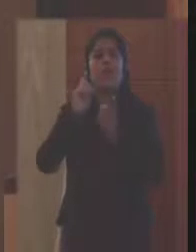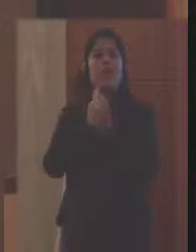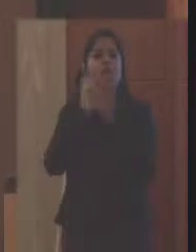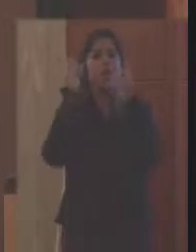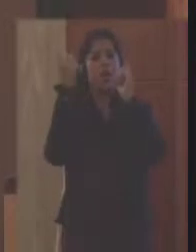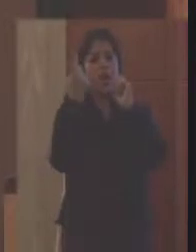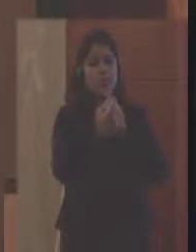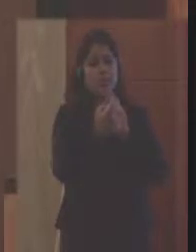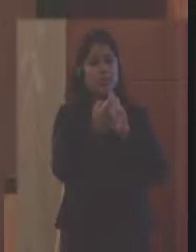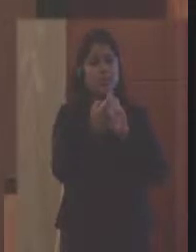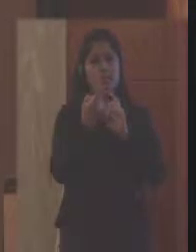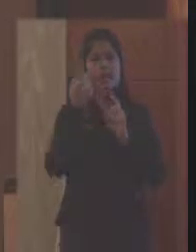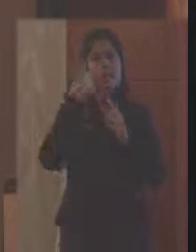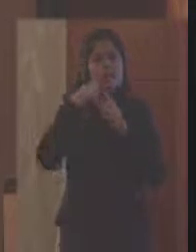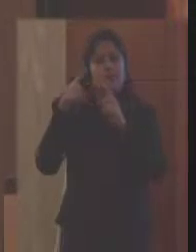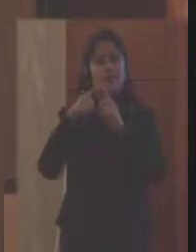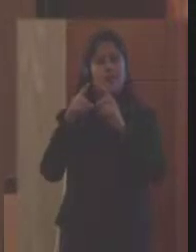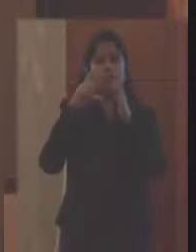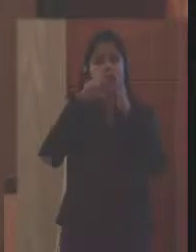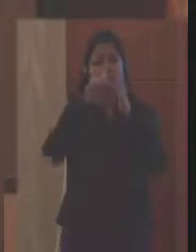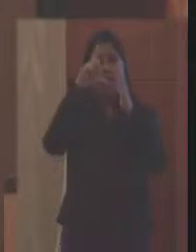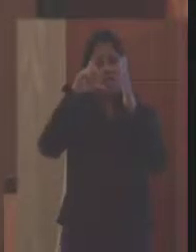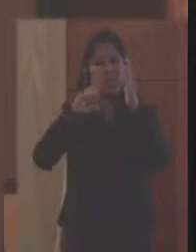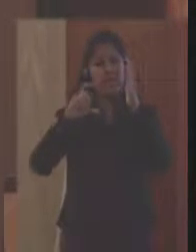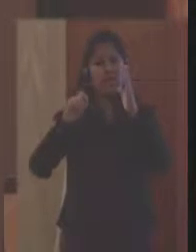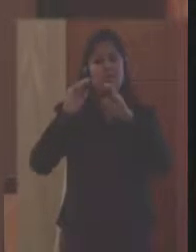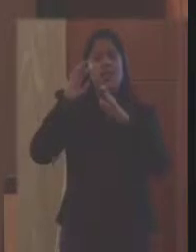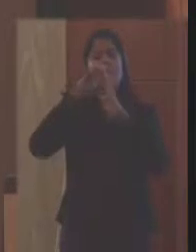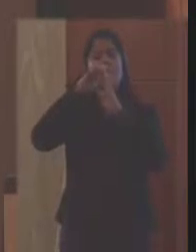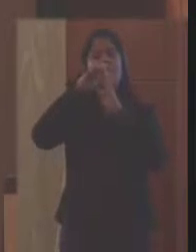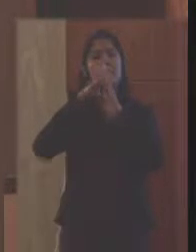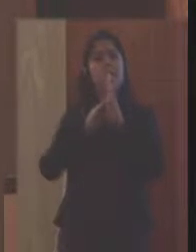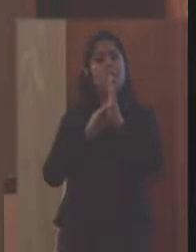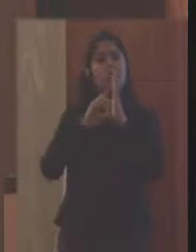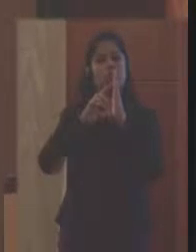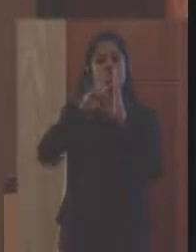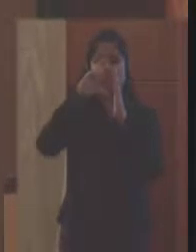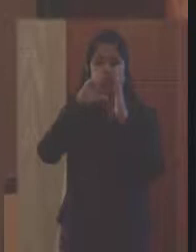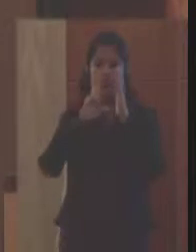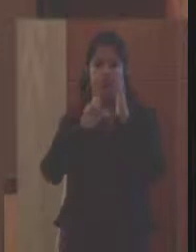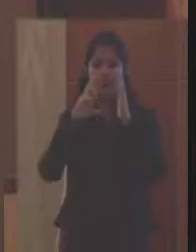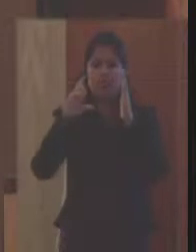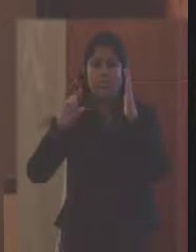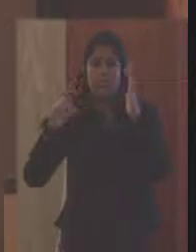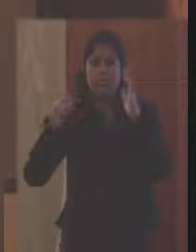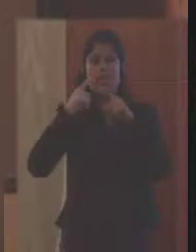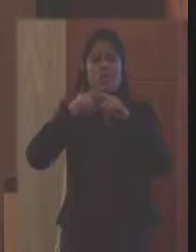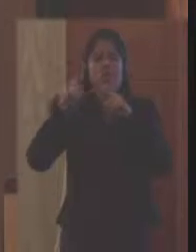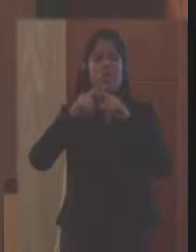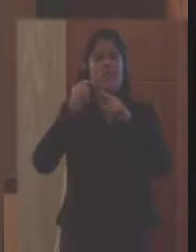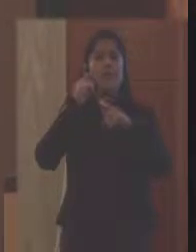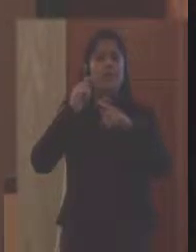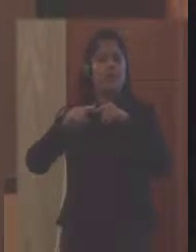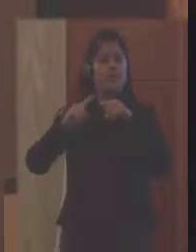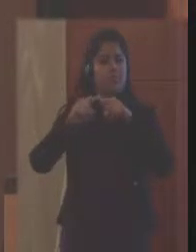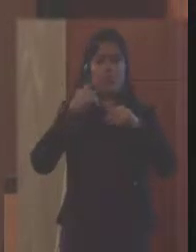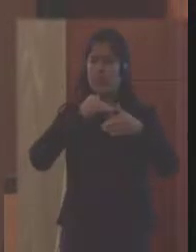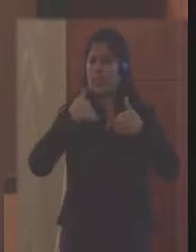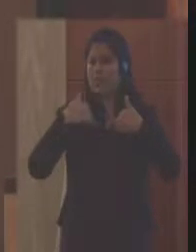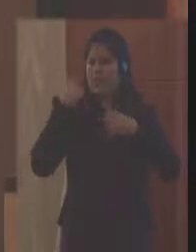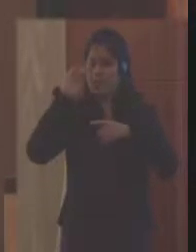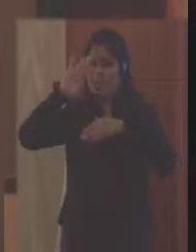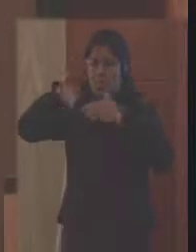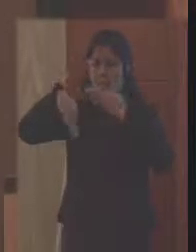cambie el esquema de ser menos vulnerable con comunidades más resilientes, es el mecanismo de activar todos